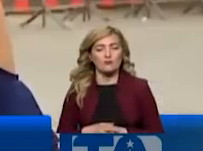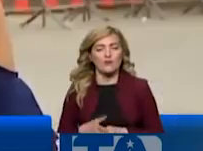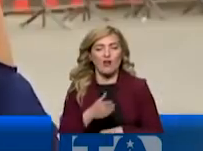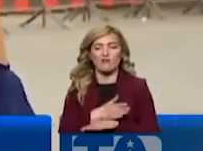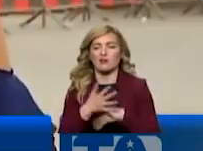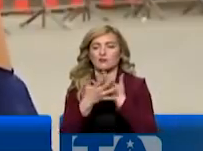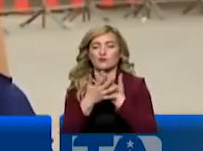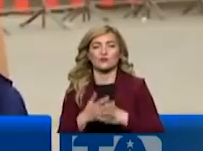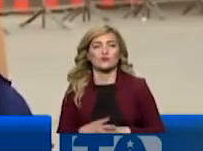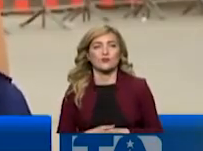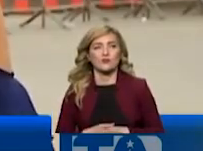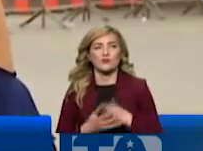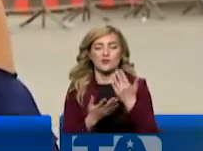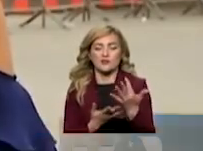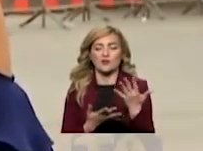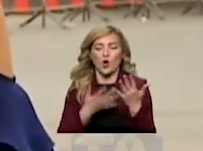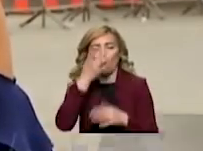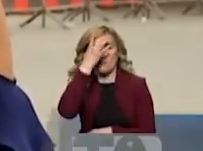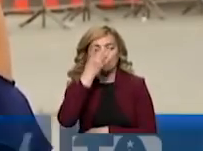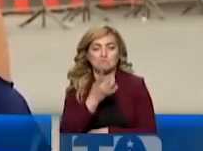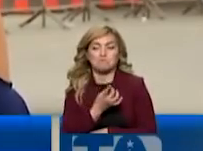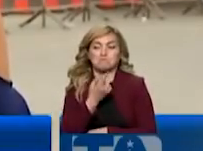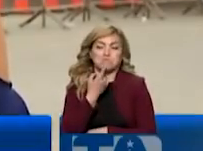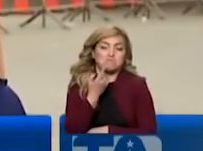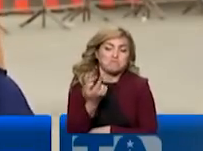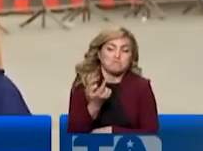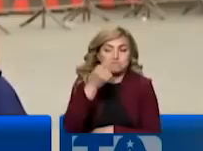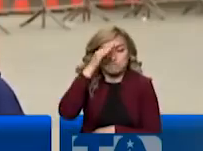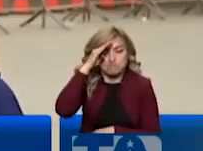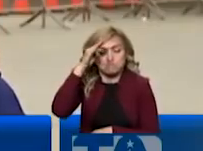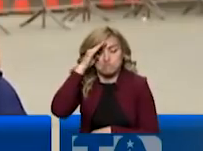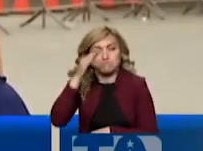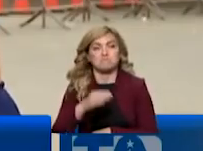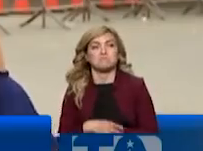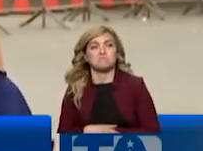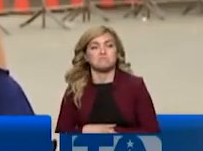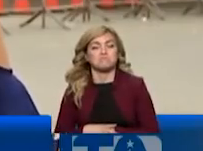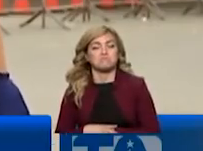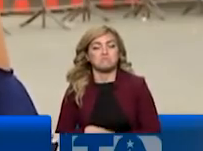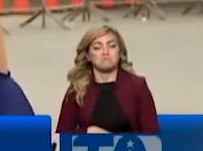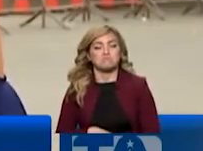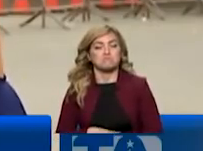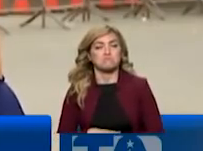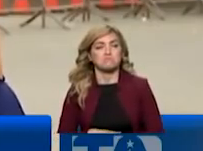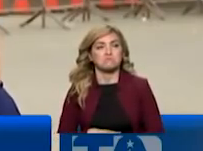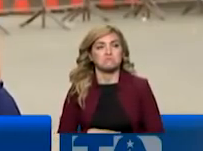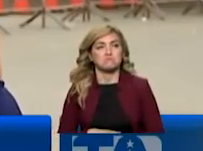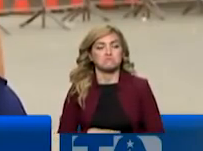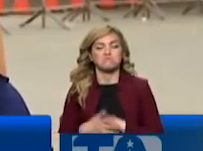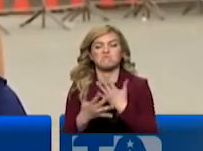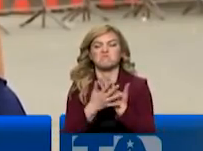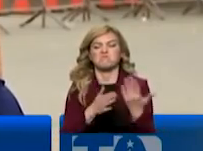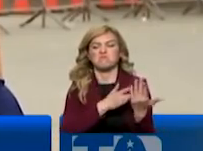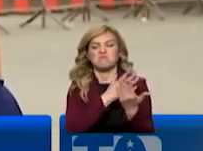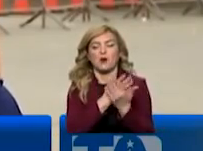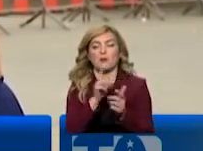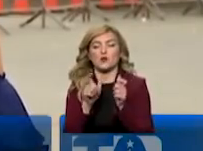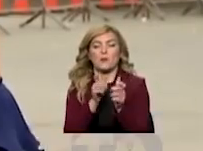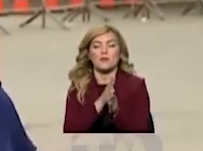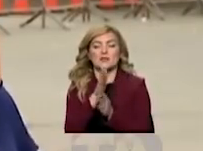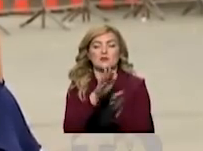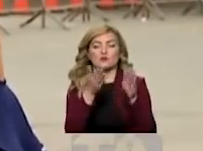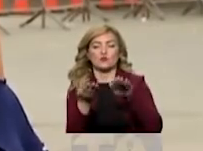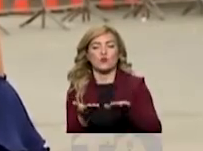antecedentes. Estamos esperando el pronunciamiento por parte de la Policía Nacional. Hemos observado que aquí, a este centro carcelario, han llegado peritos de